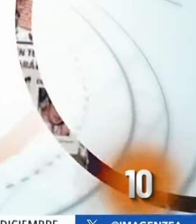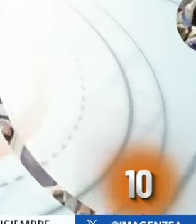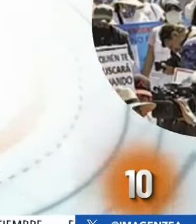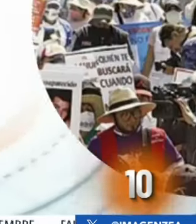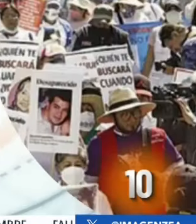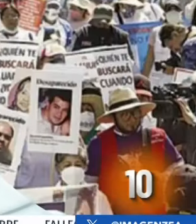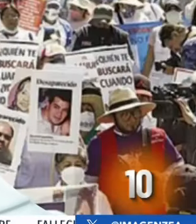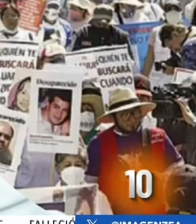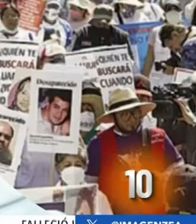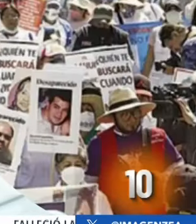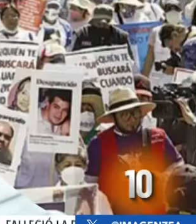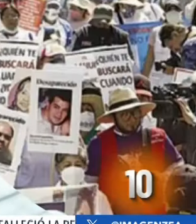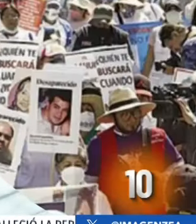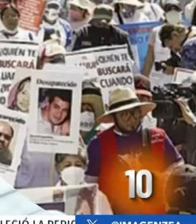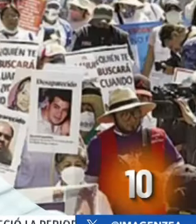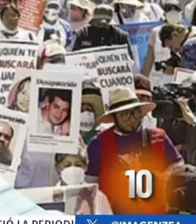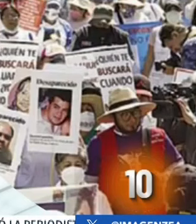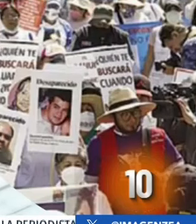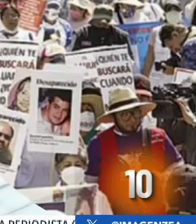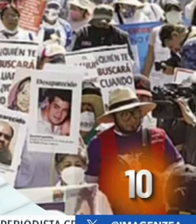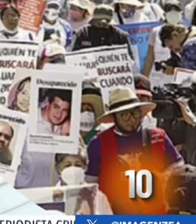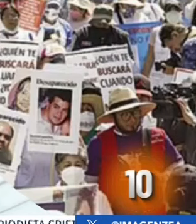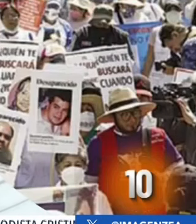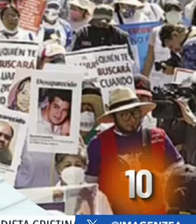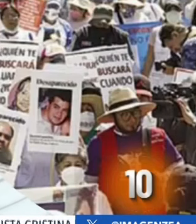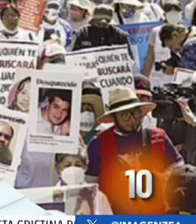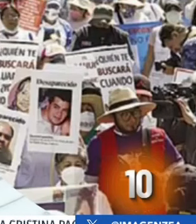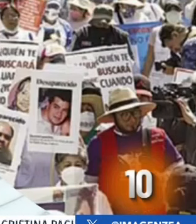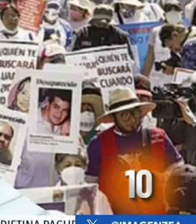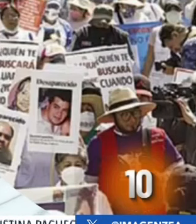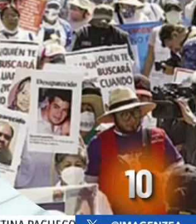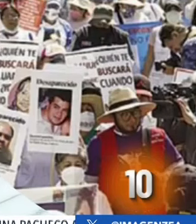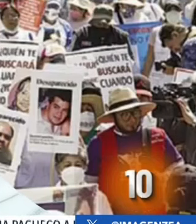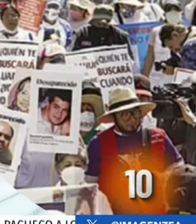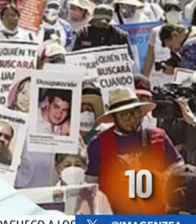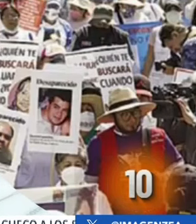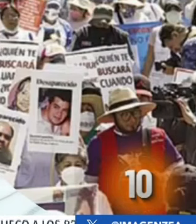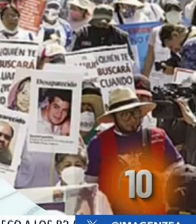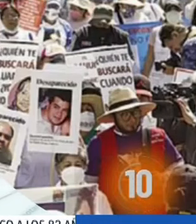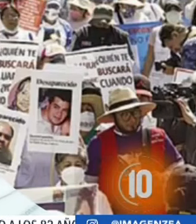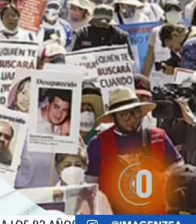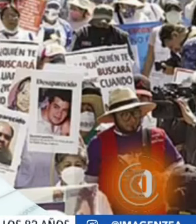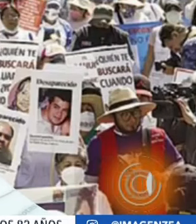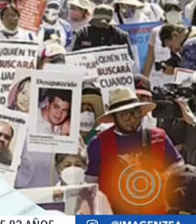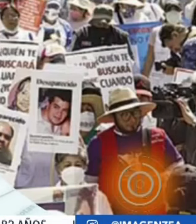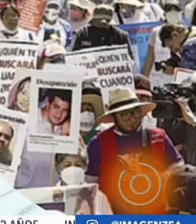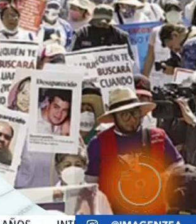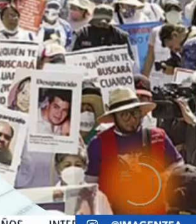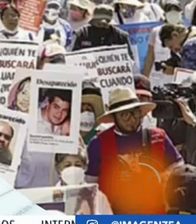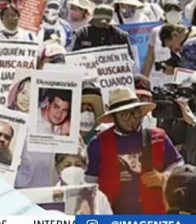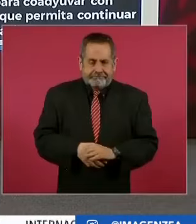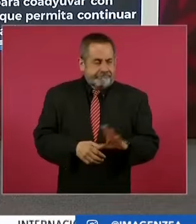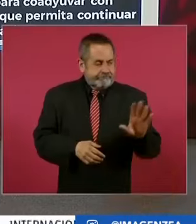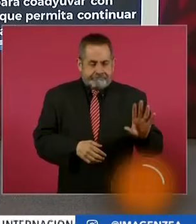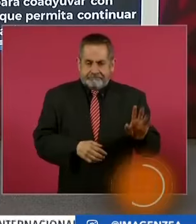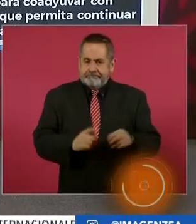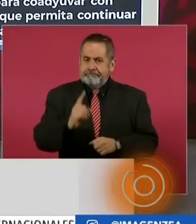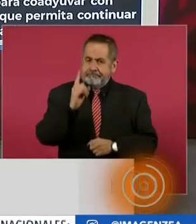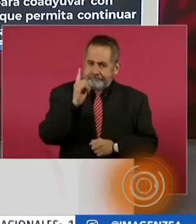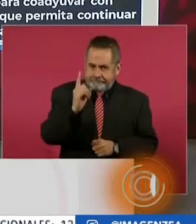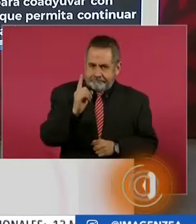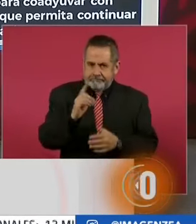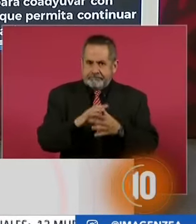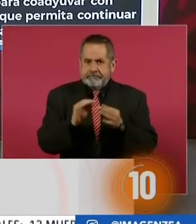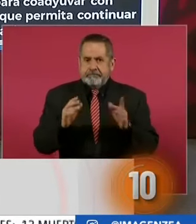de 17.000 están ubicadas y 36.000 registros no se tienen indicio de búsqueda. Pues